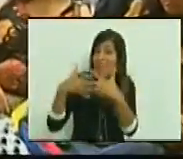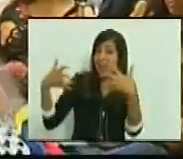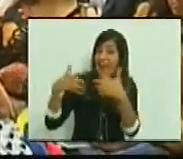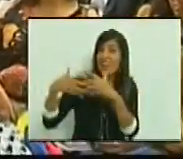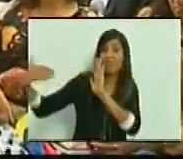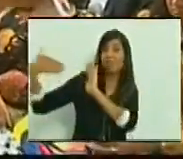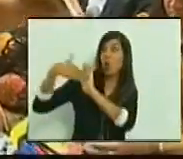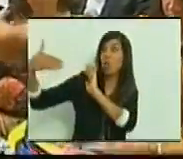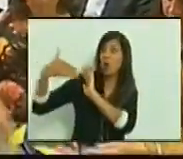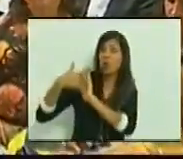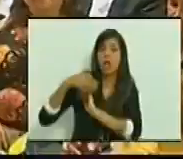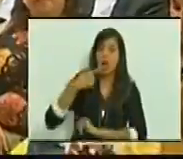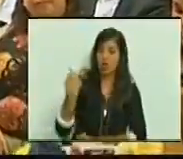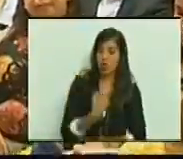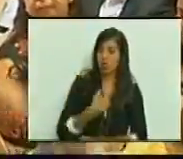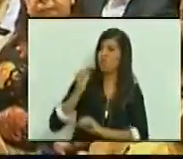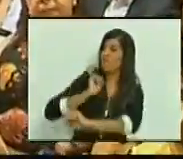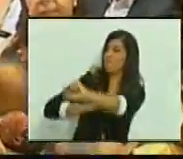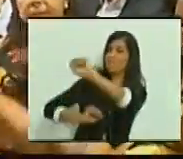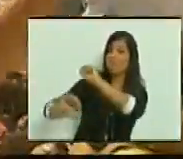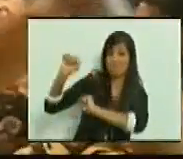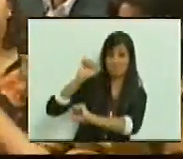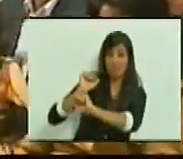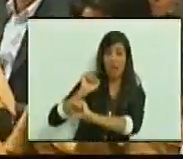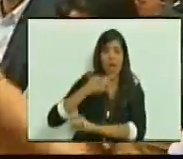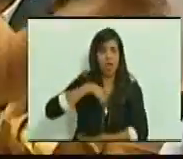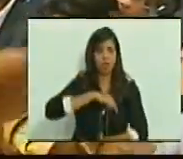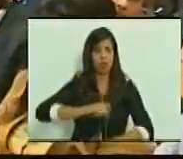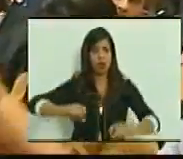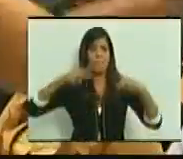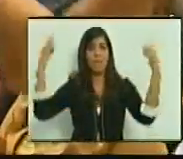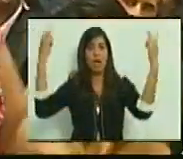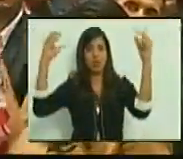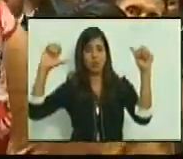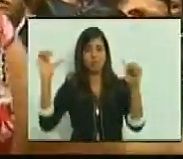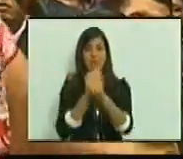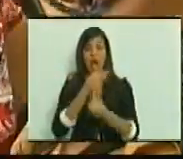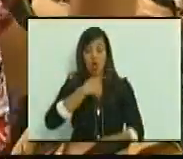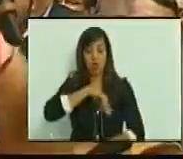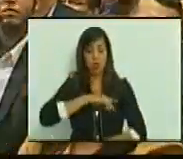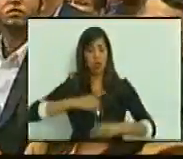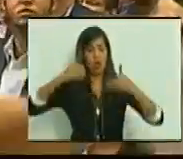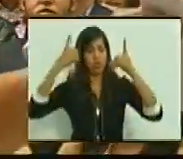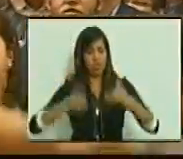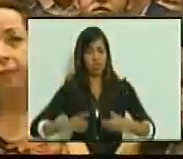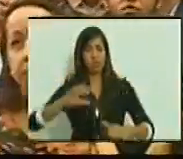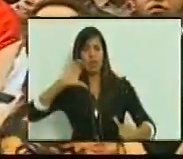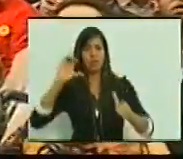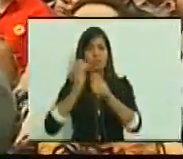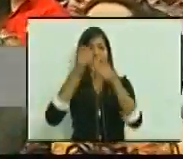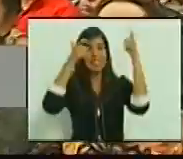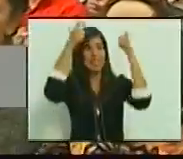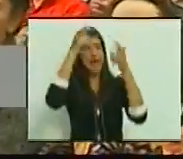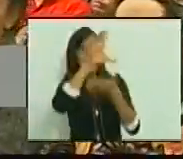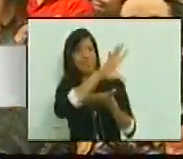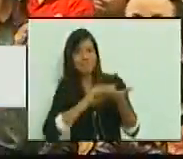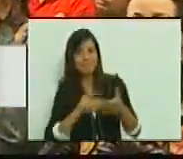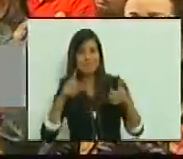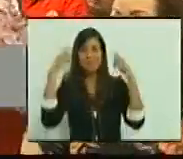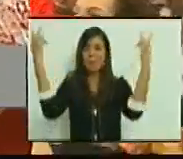guerra, nos defendemos para la guerra, pero vamos a vencer porque estamos decididos a ser bolivarianamente chavistas.